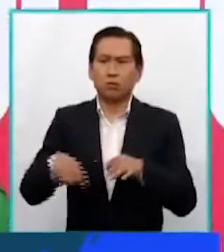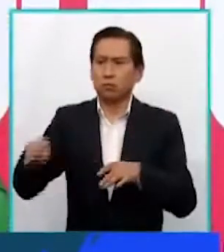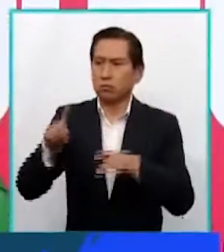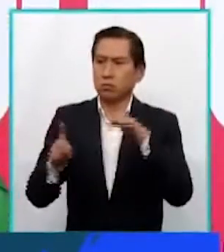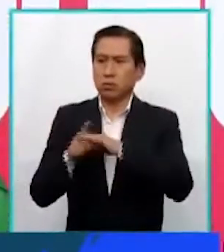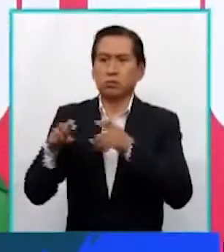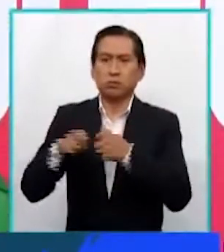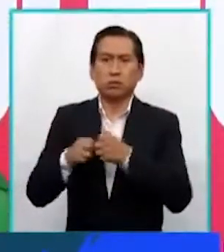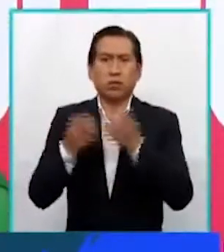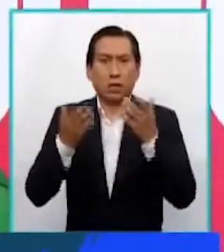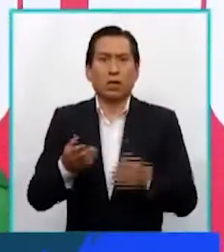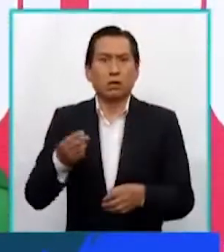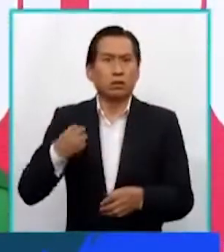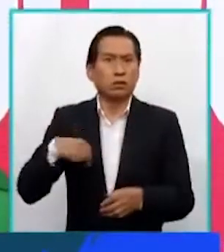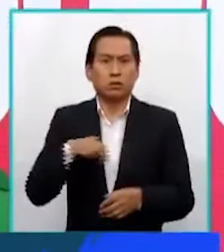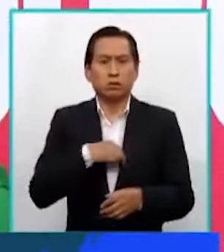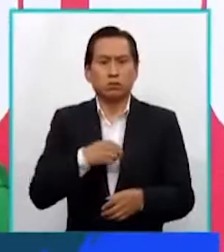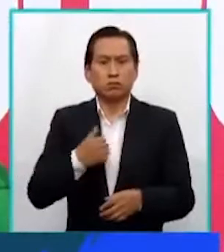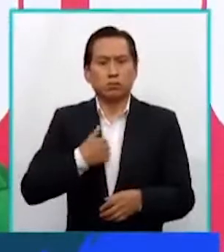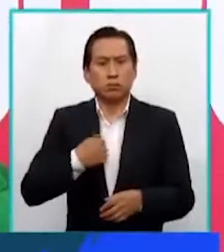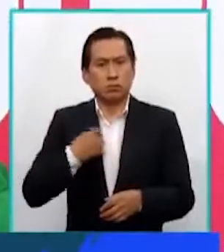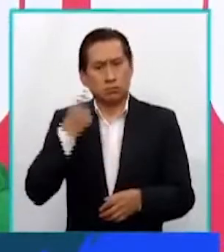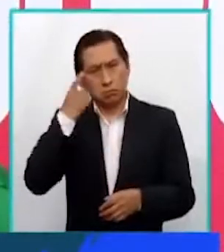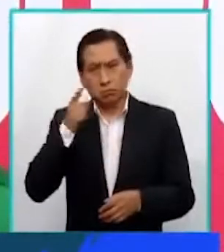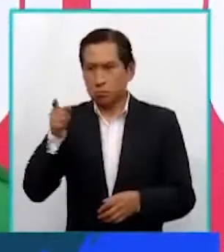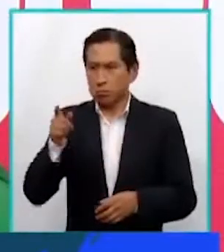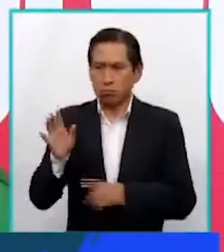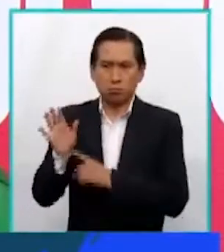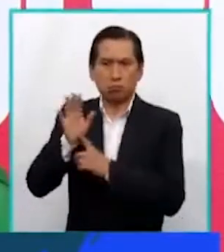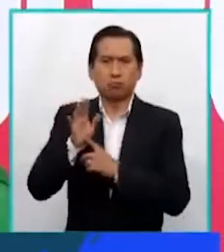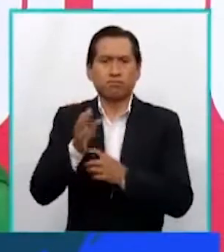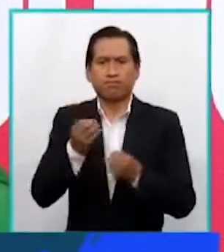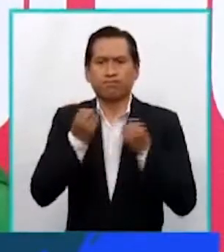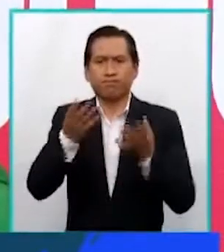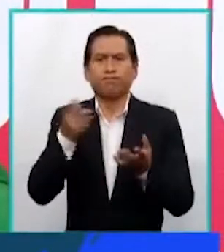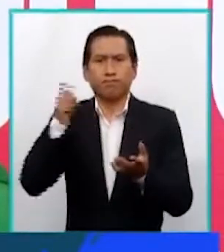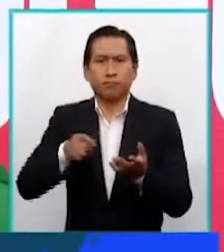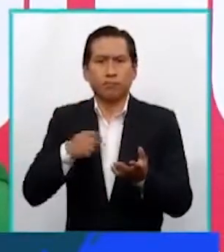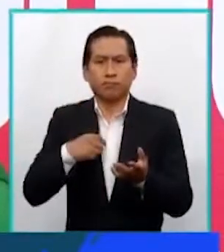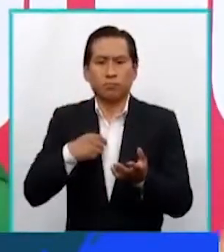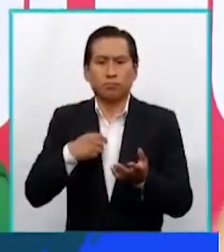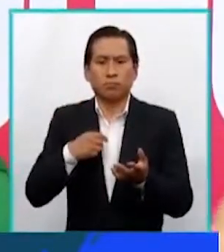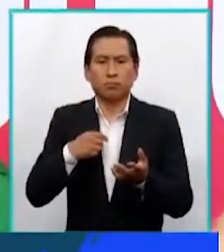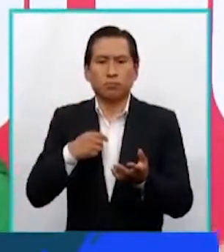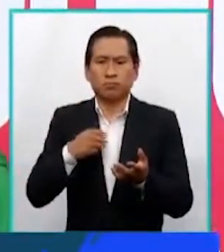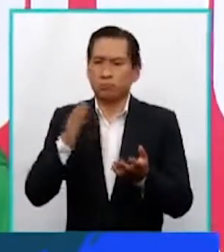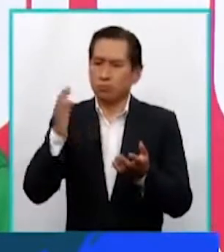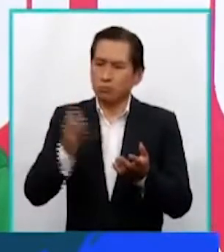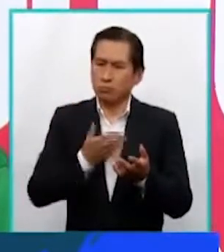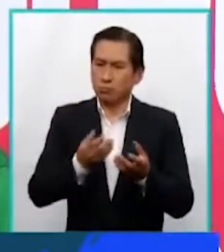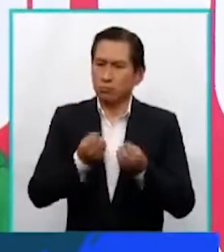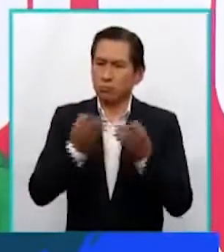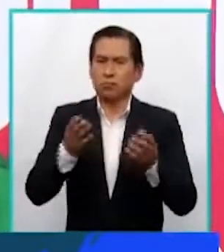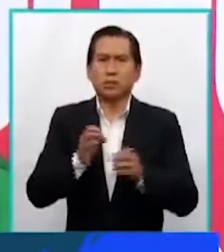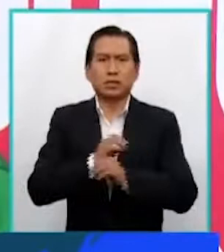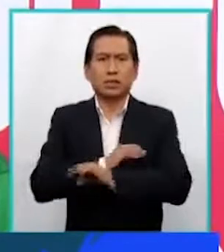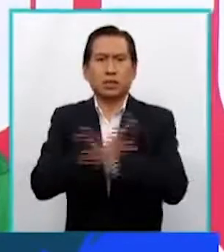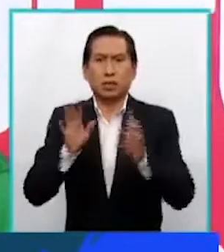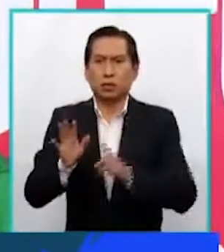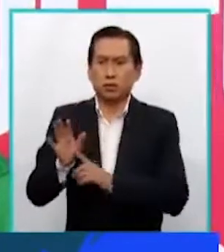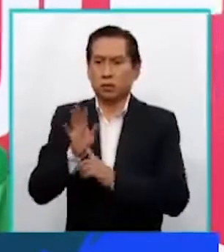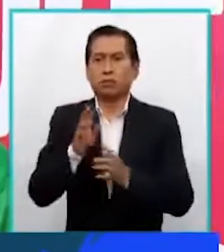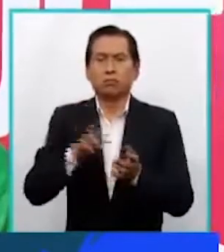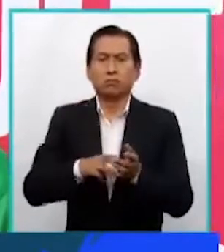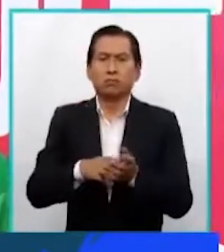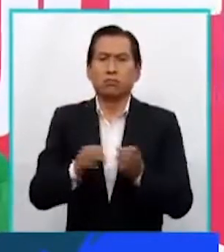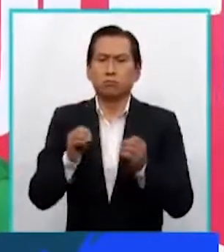latentes y que necesitamos, desde mi perspectiva, visibilizar, y lo trato de hacer de una manera o súper literal o en un sentido